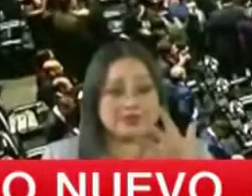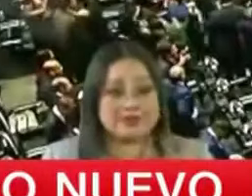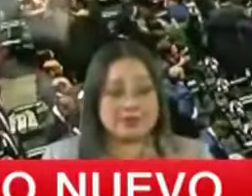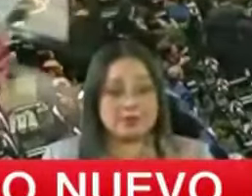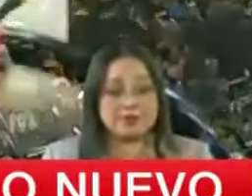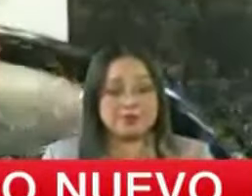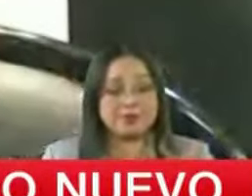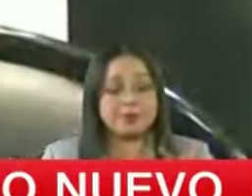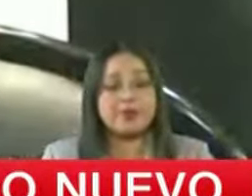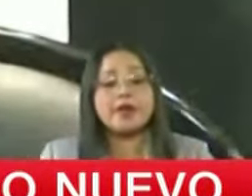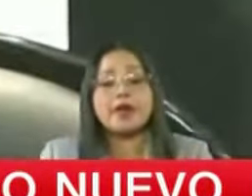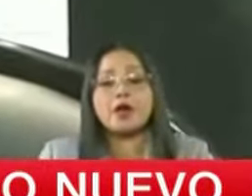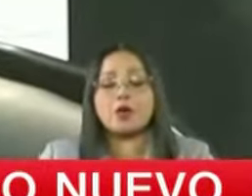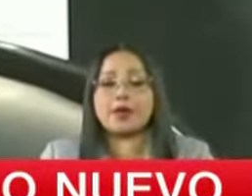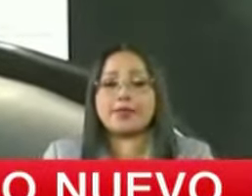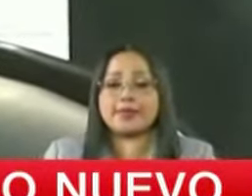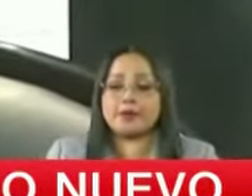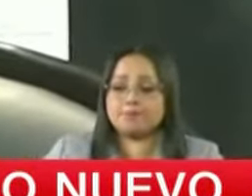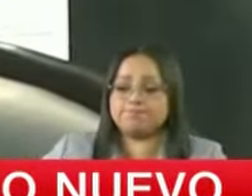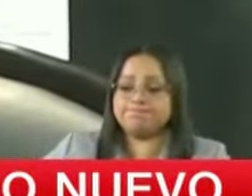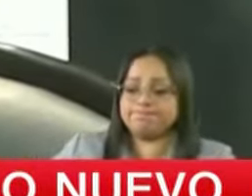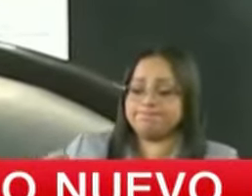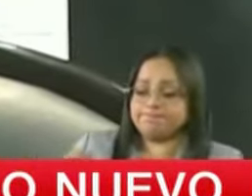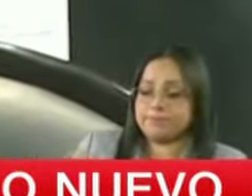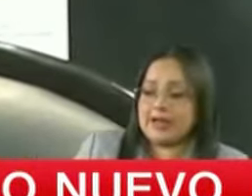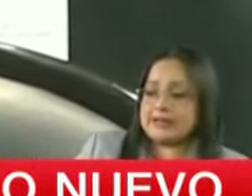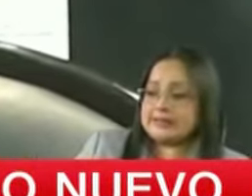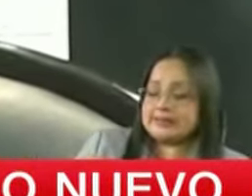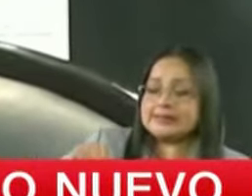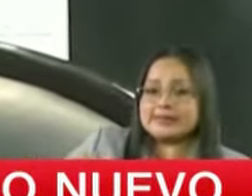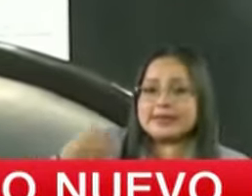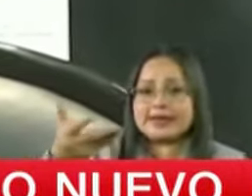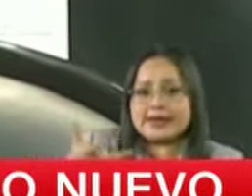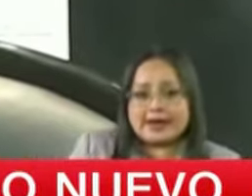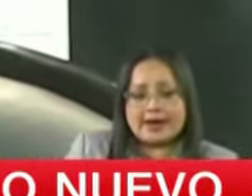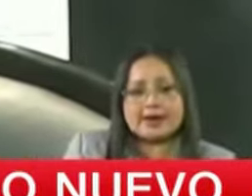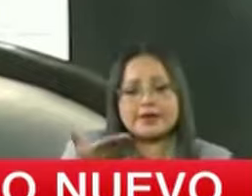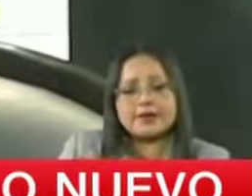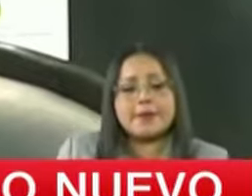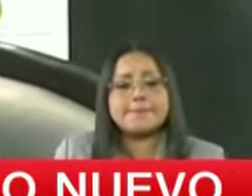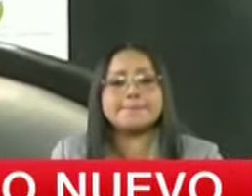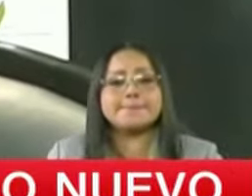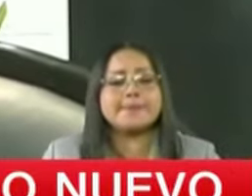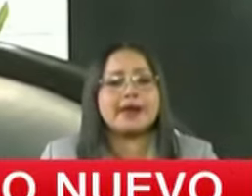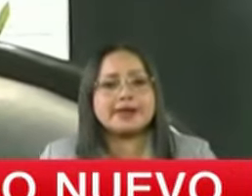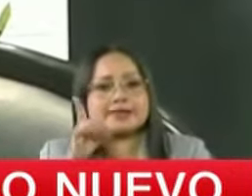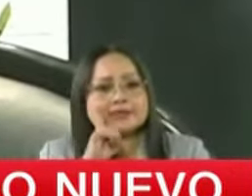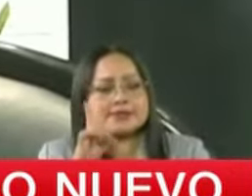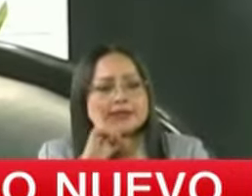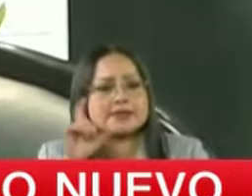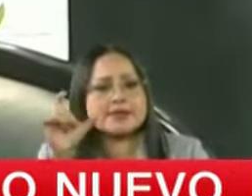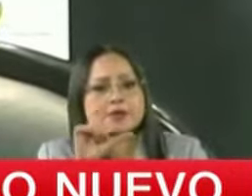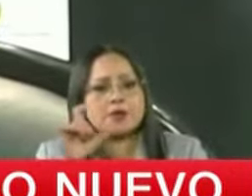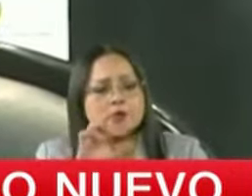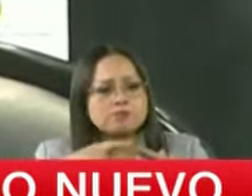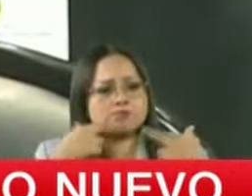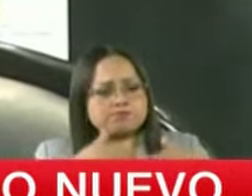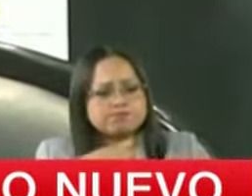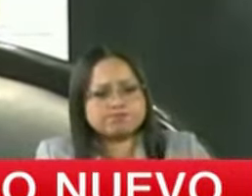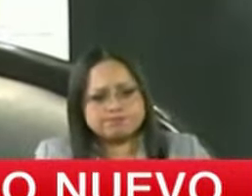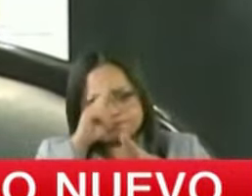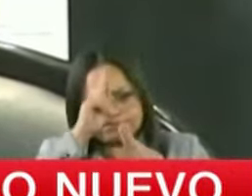Pedir la constancia de mayoría y validez a la ciudadana presidenta electa en la sesión solemne que para